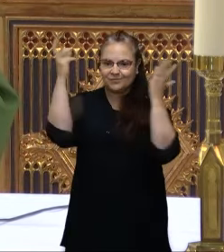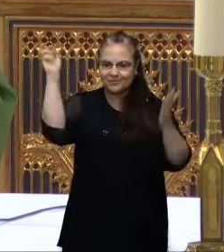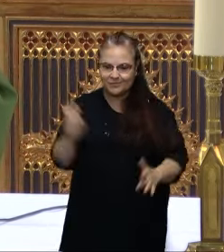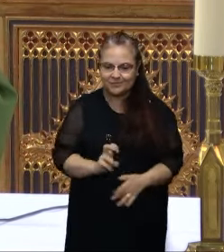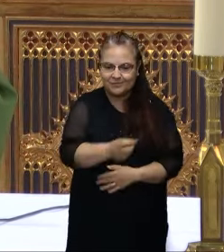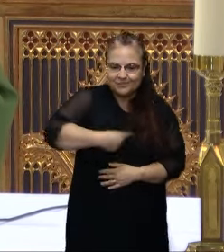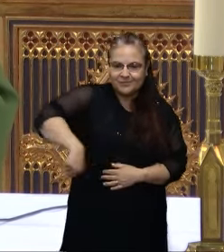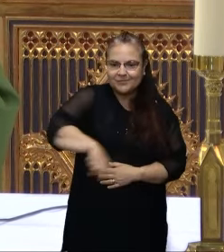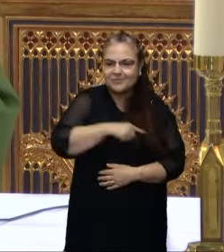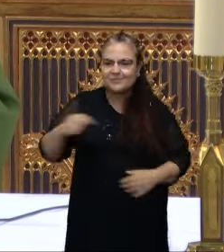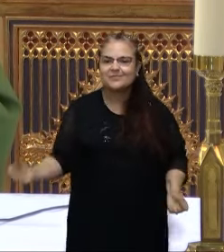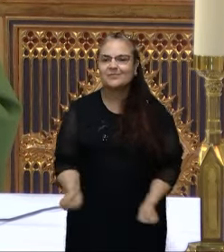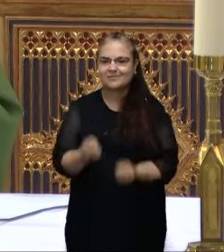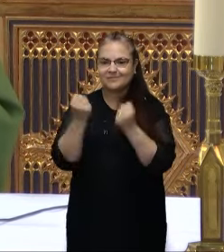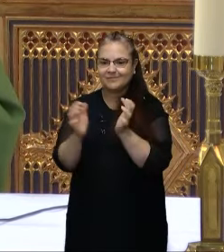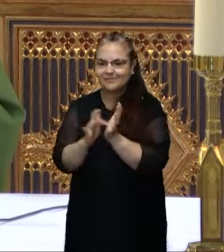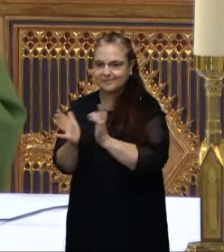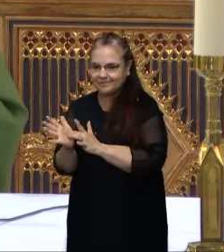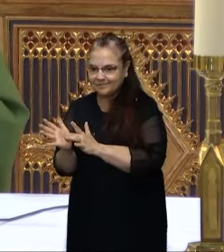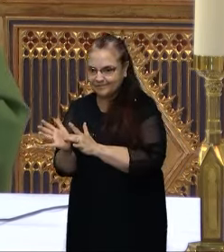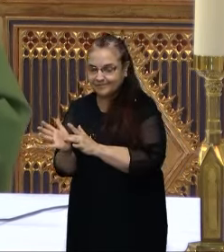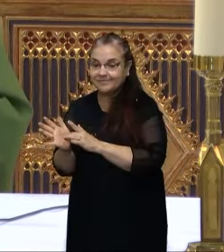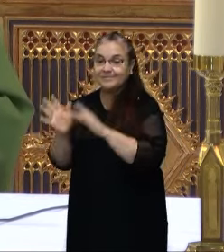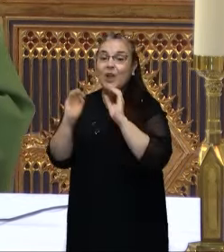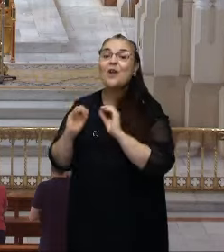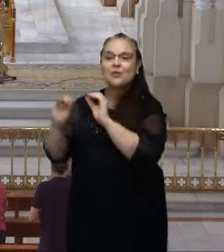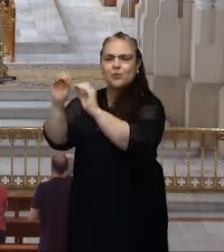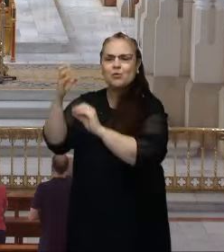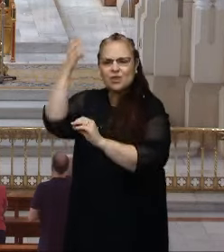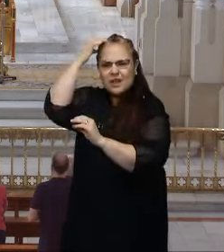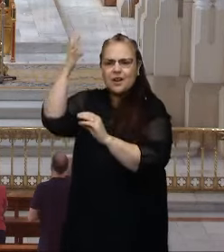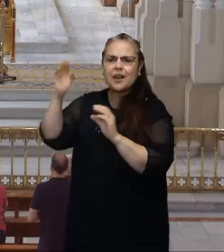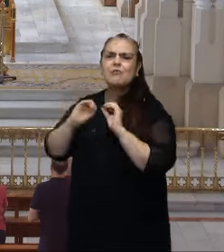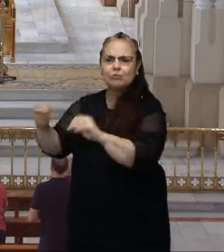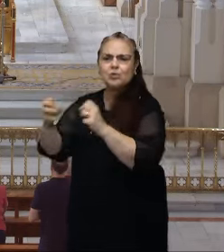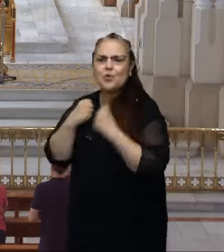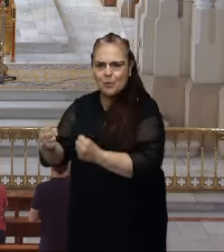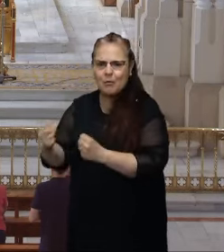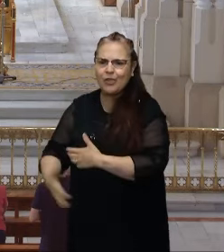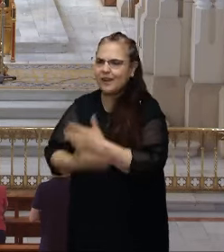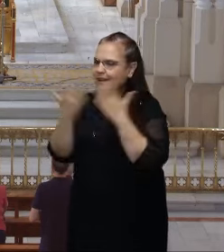la gloriosa venida de nuestro Salvador, Jesucristo.